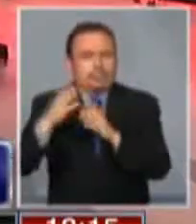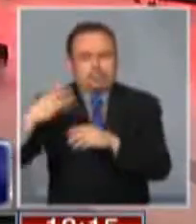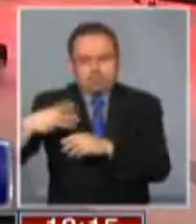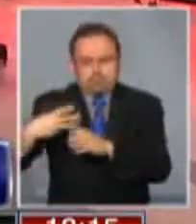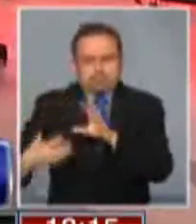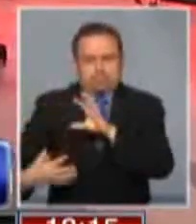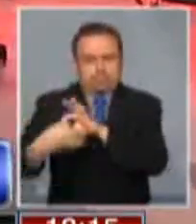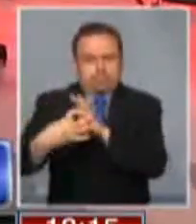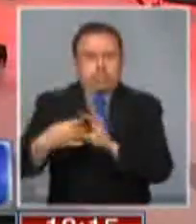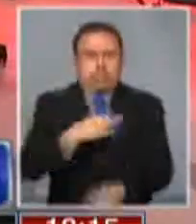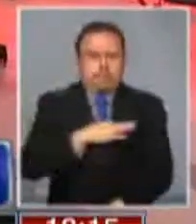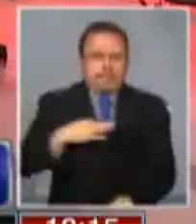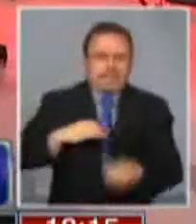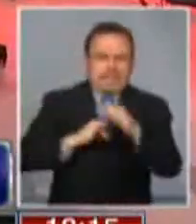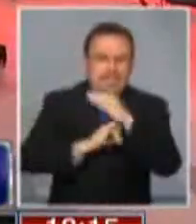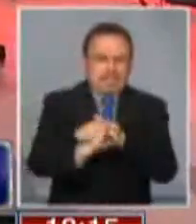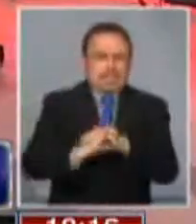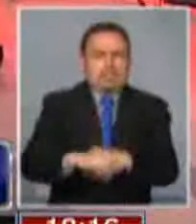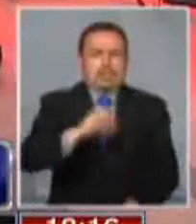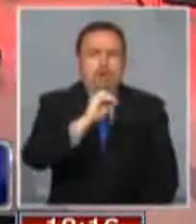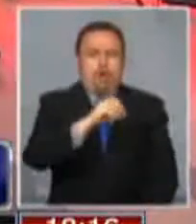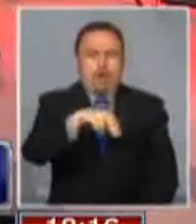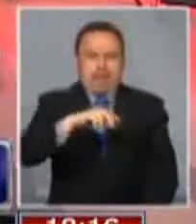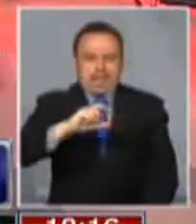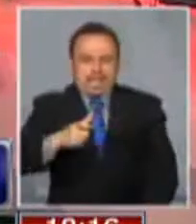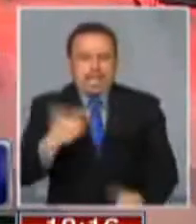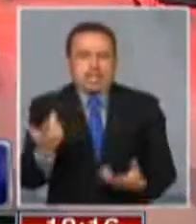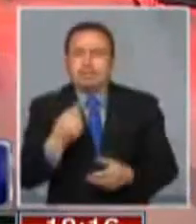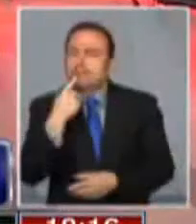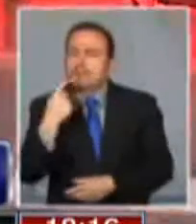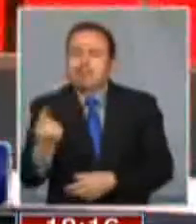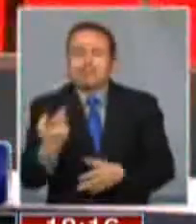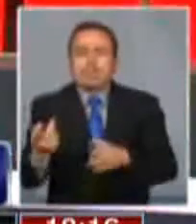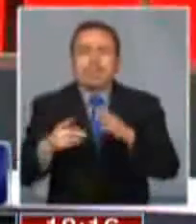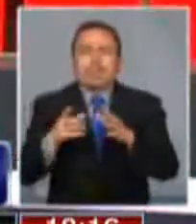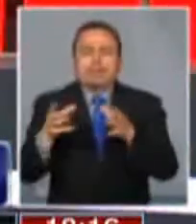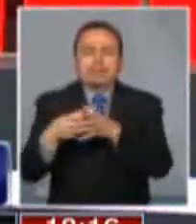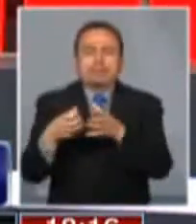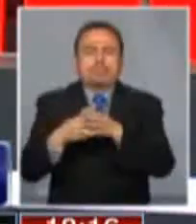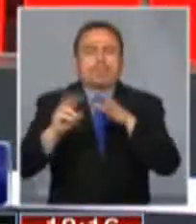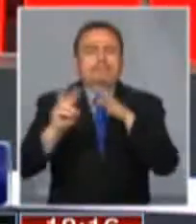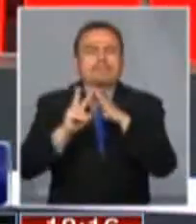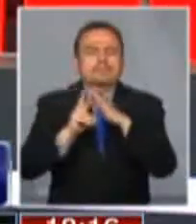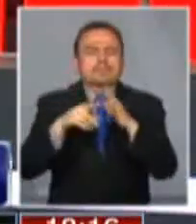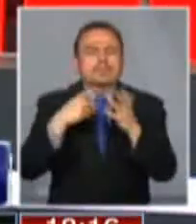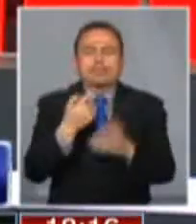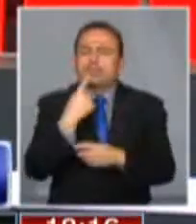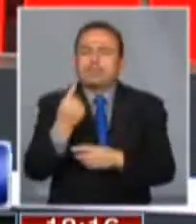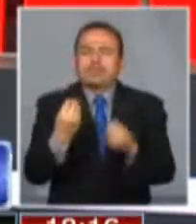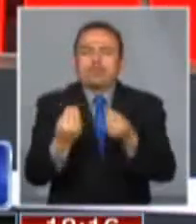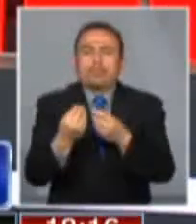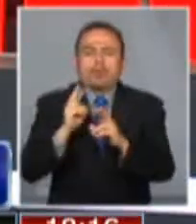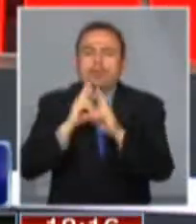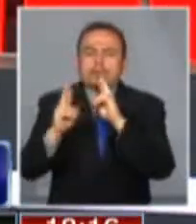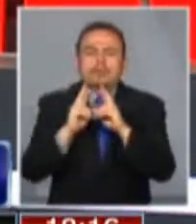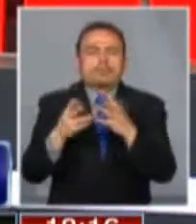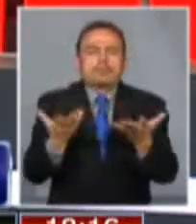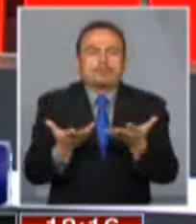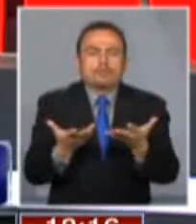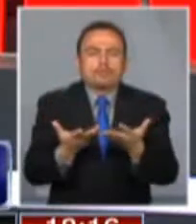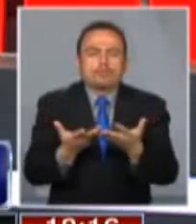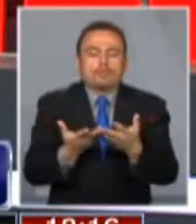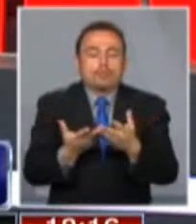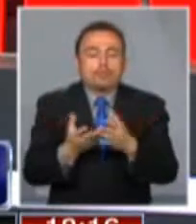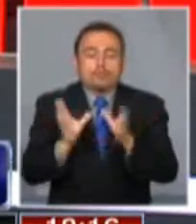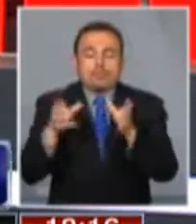municipios, el Ministerio del Interior, las ONG. ¿Qué pasa con las juntas de vecinos en Bellavista? ¿Cómo es la relación de ustedes con las juntas de vecinos? ¿Las